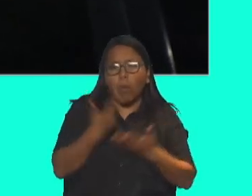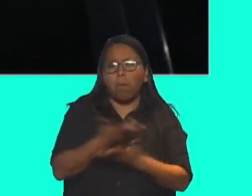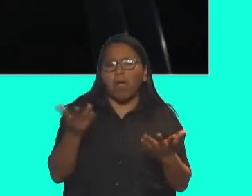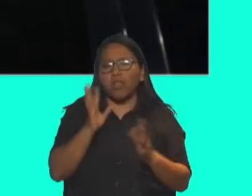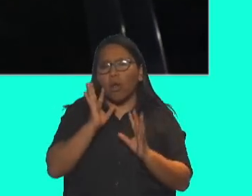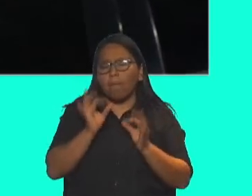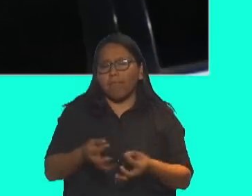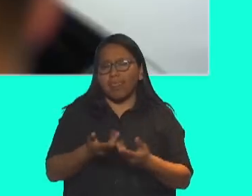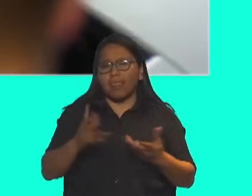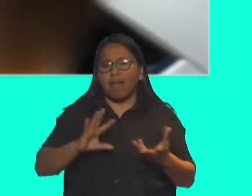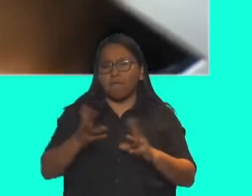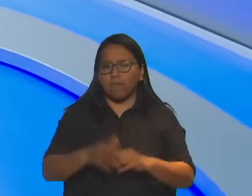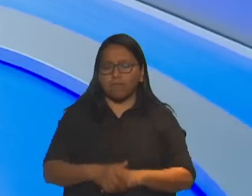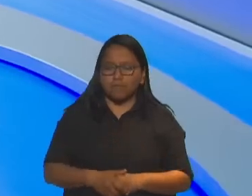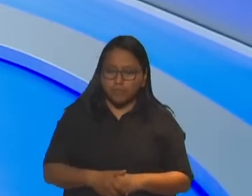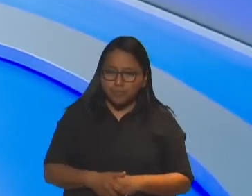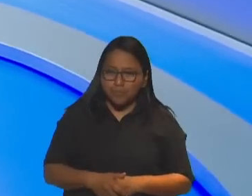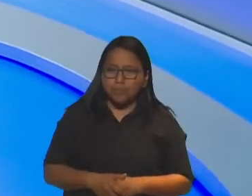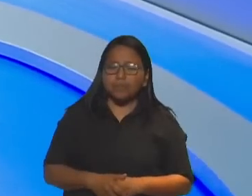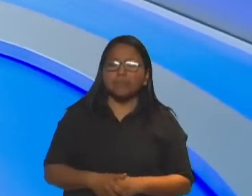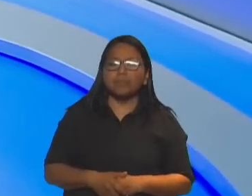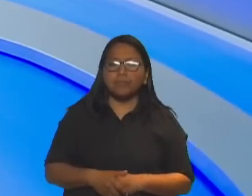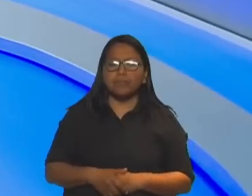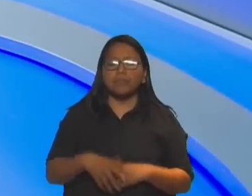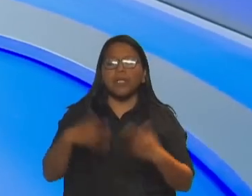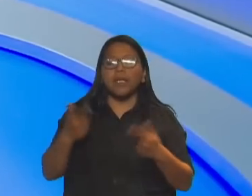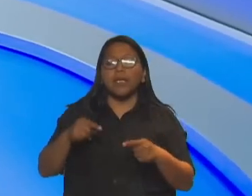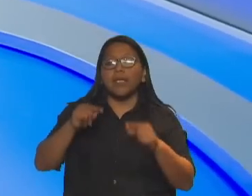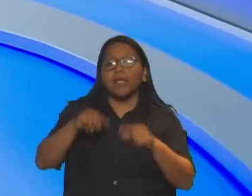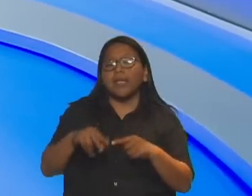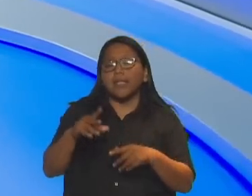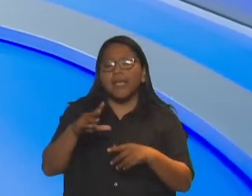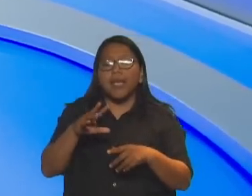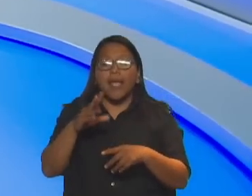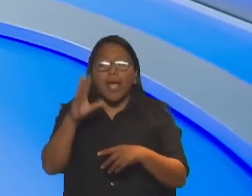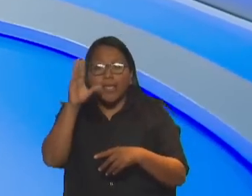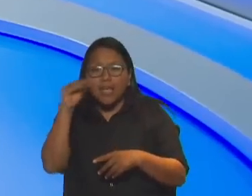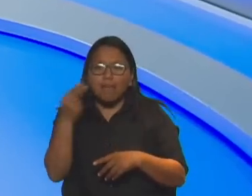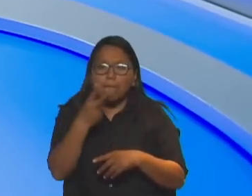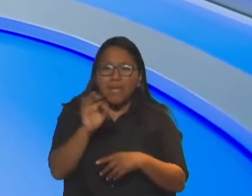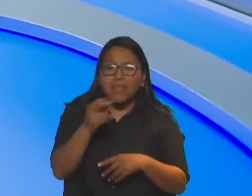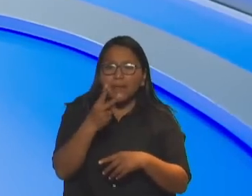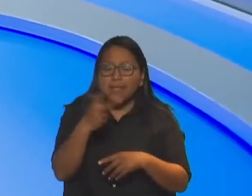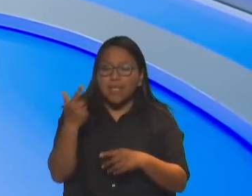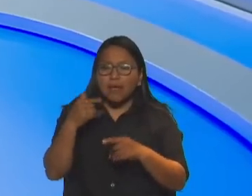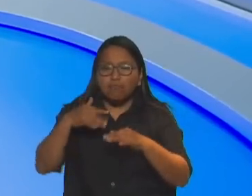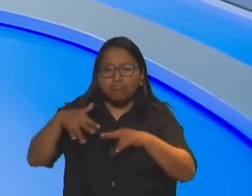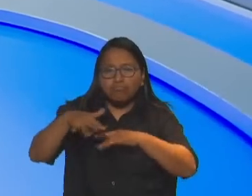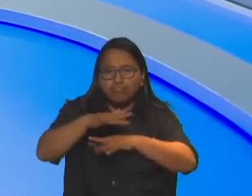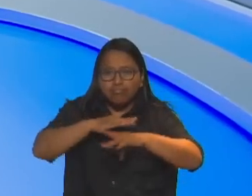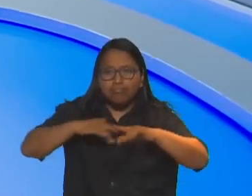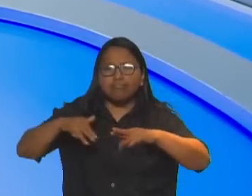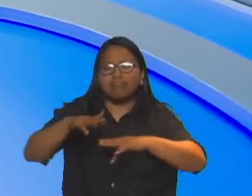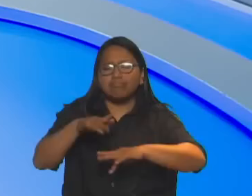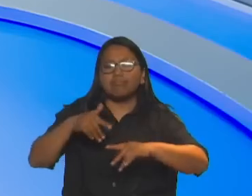nuevamente de una manera explícita no es un tanto menor no esto de cristina fernández 2023 un mensaje que empezó a circular con mucha más fuerza